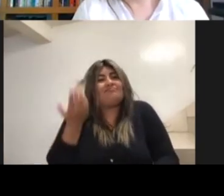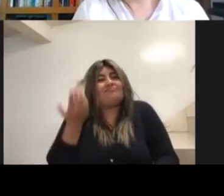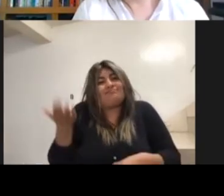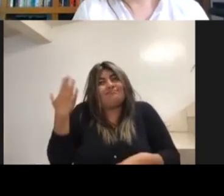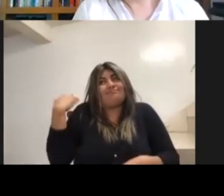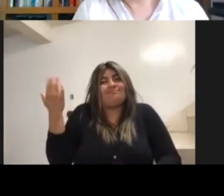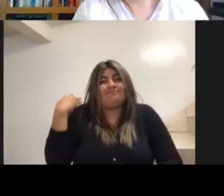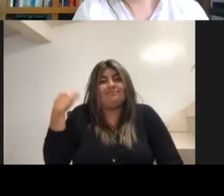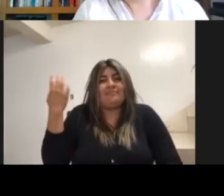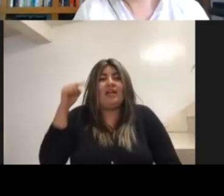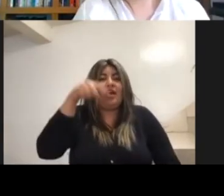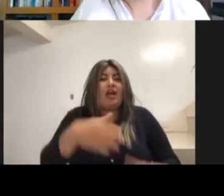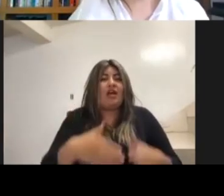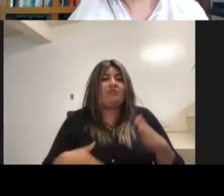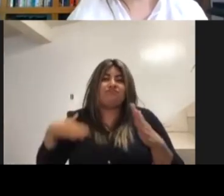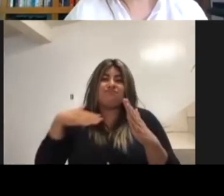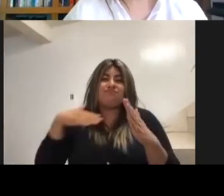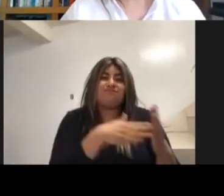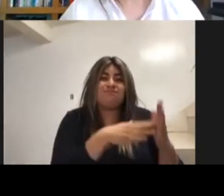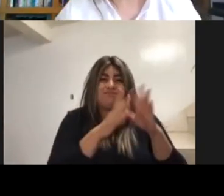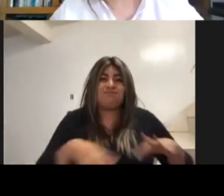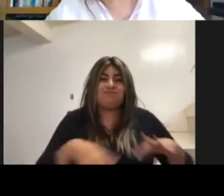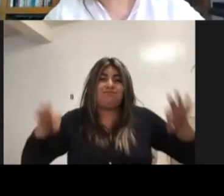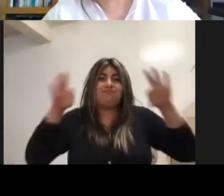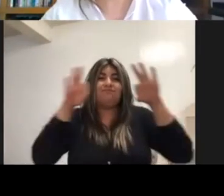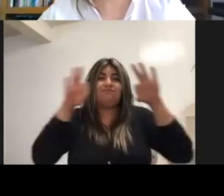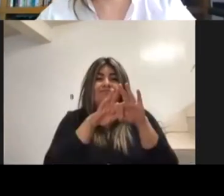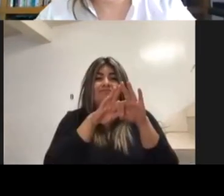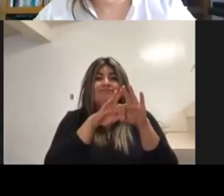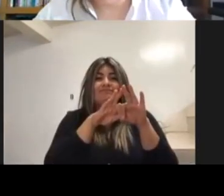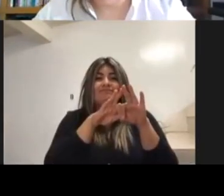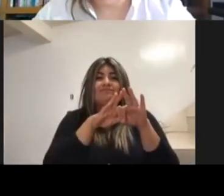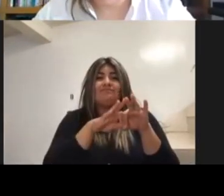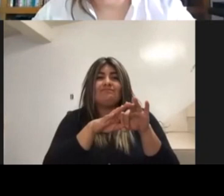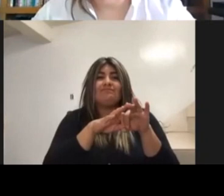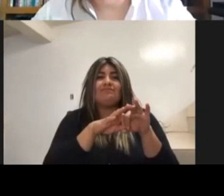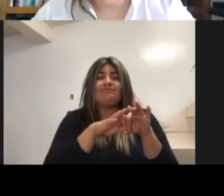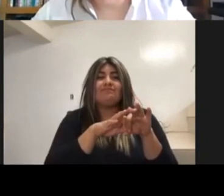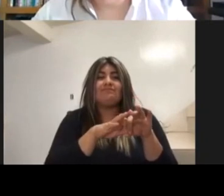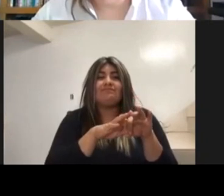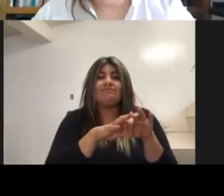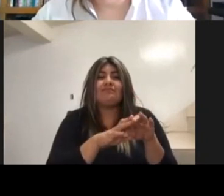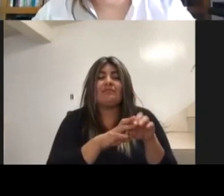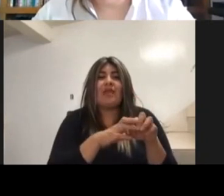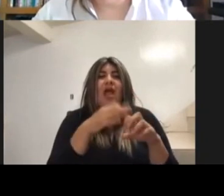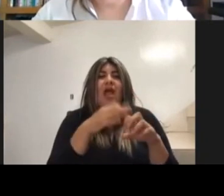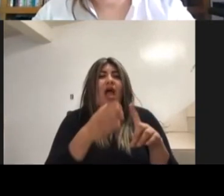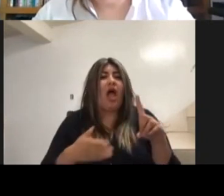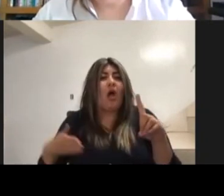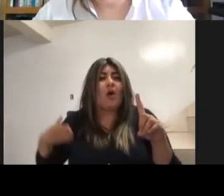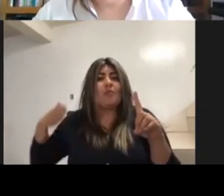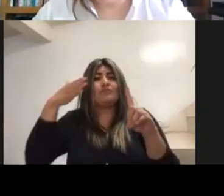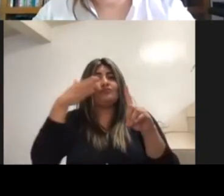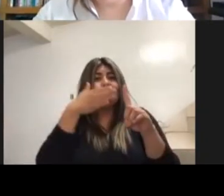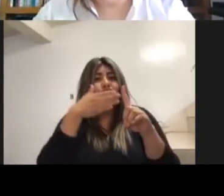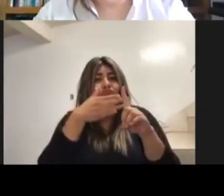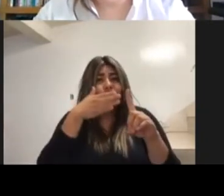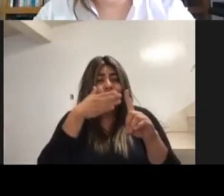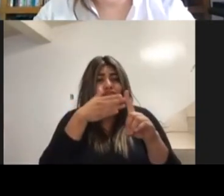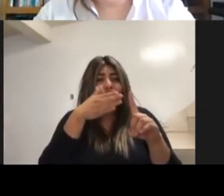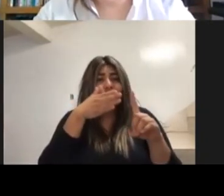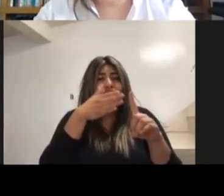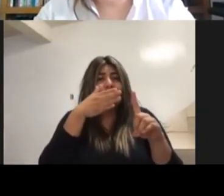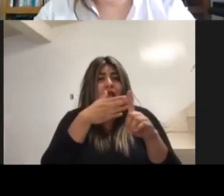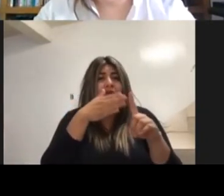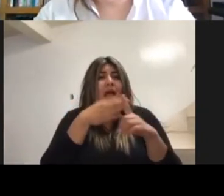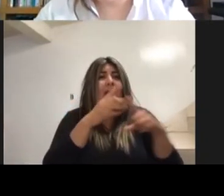la barrera principal es precisamente cómo enfocar esta